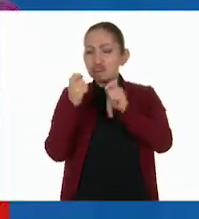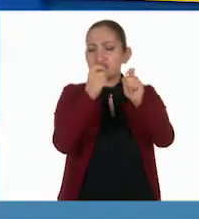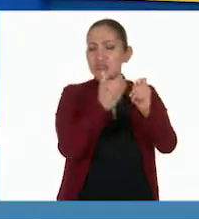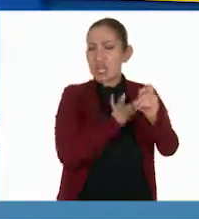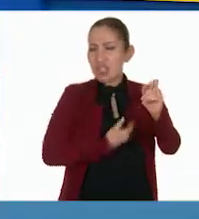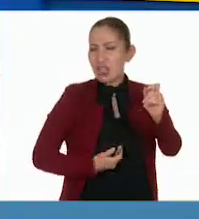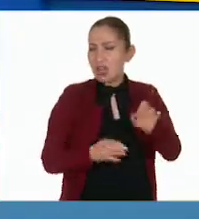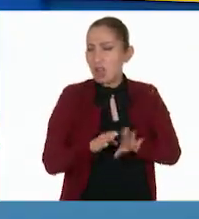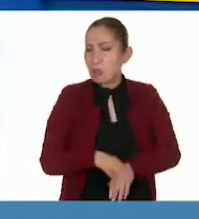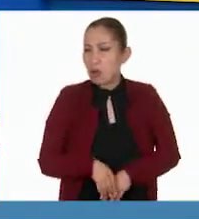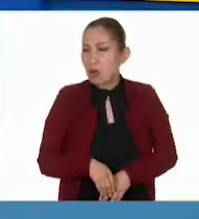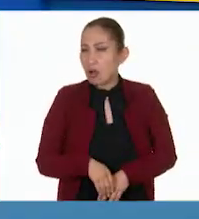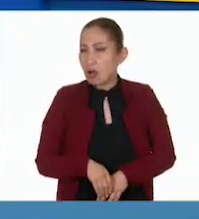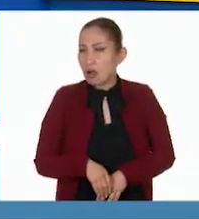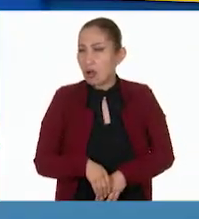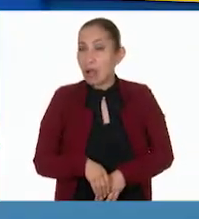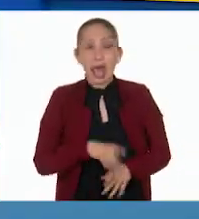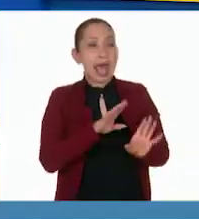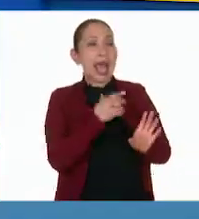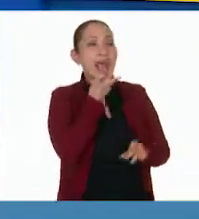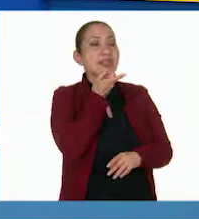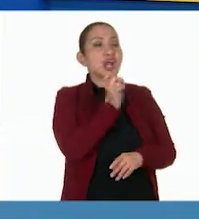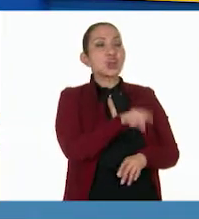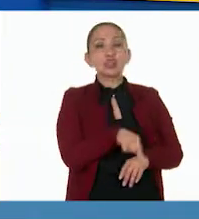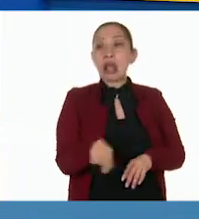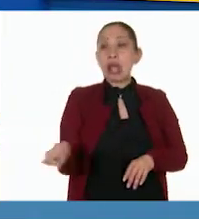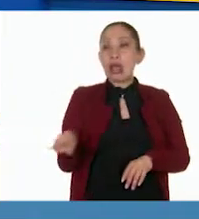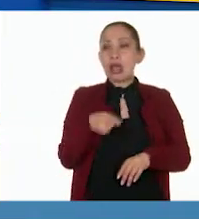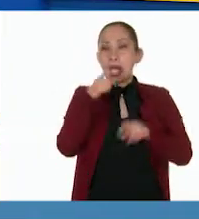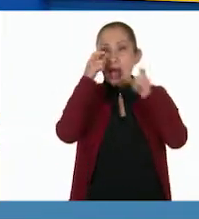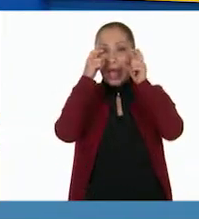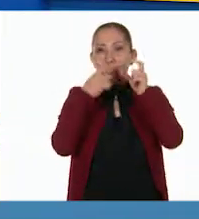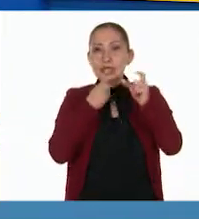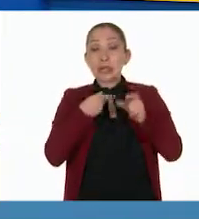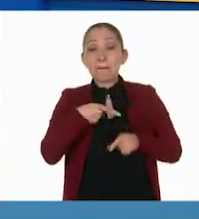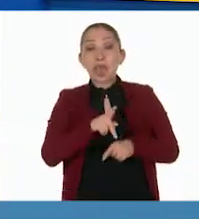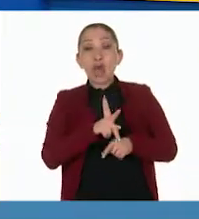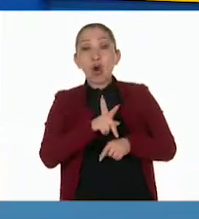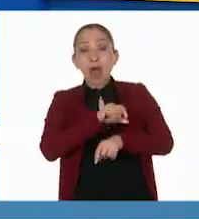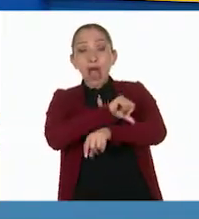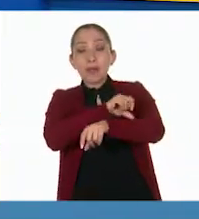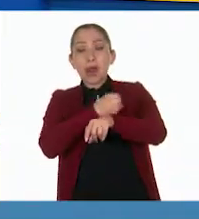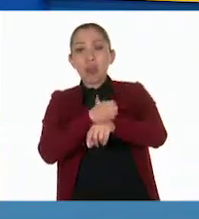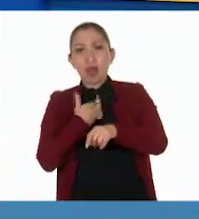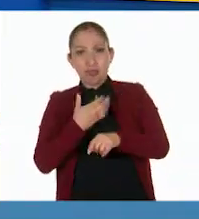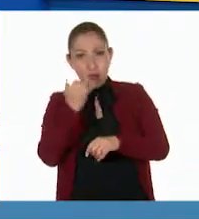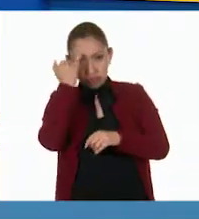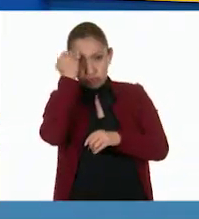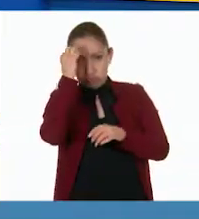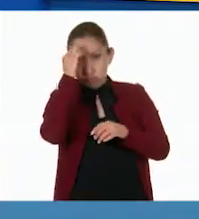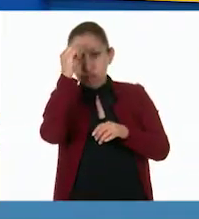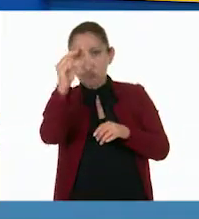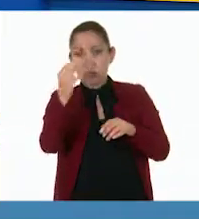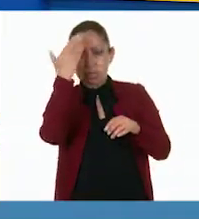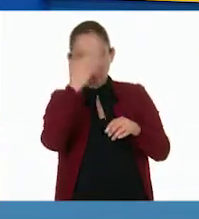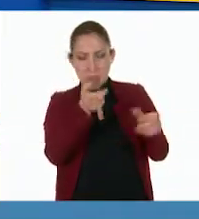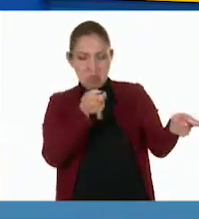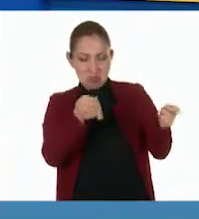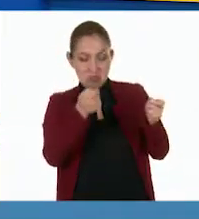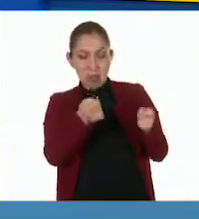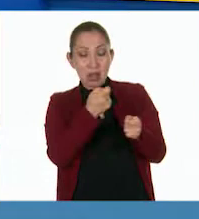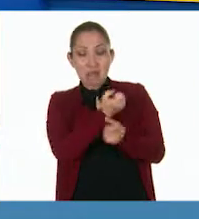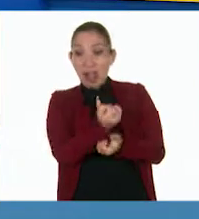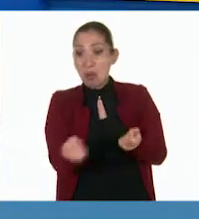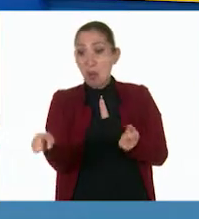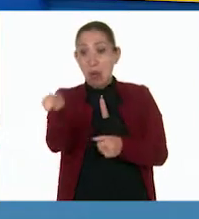manera? Pues claro que hubo quien lo denunció, pero lo cierto es que Obregón era un gran caudillo con una enorme popularidad que